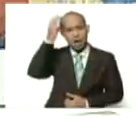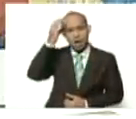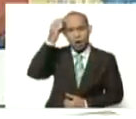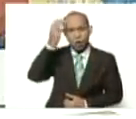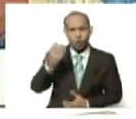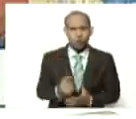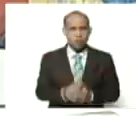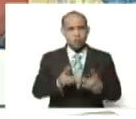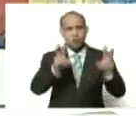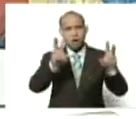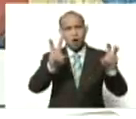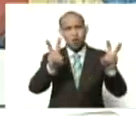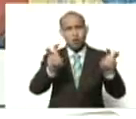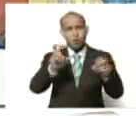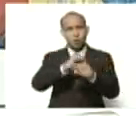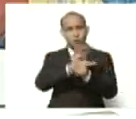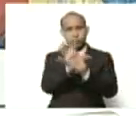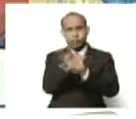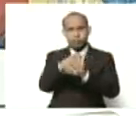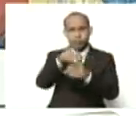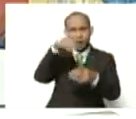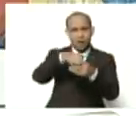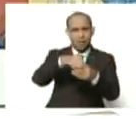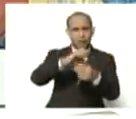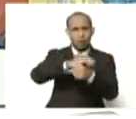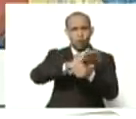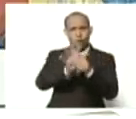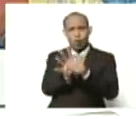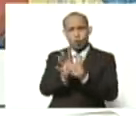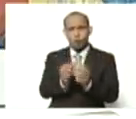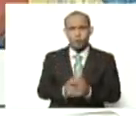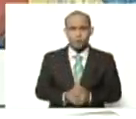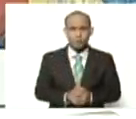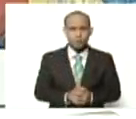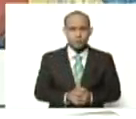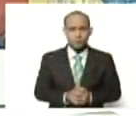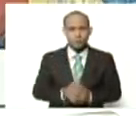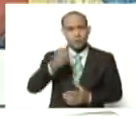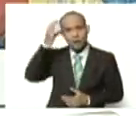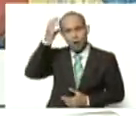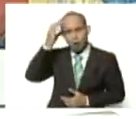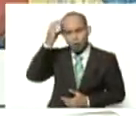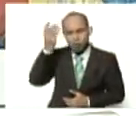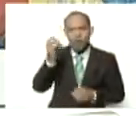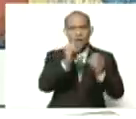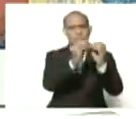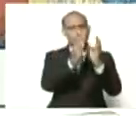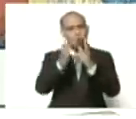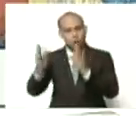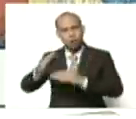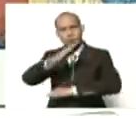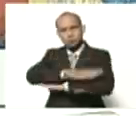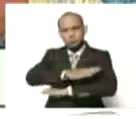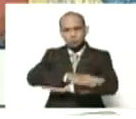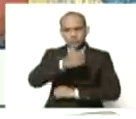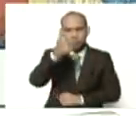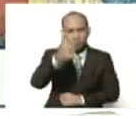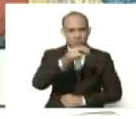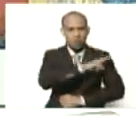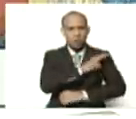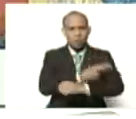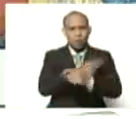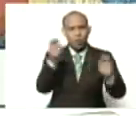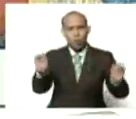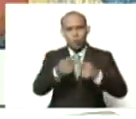nueva amenaza dentro del coronavirus que estamos enfrentando, con la conciencia, la organización, la disciplina, el poder